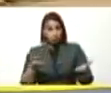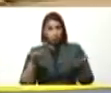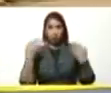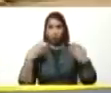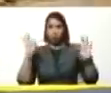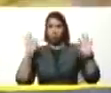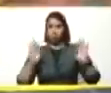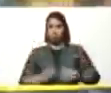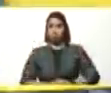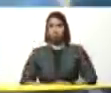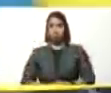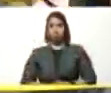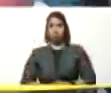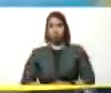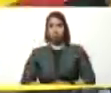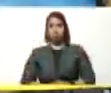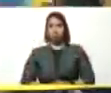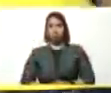simplemente.